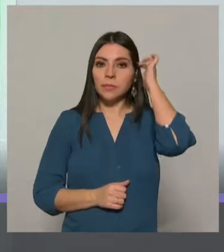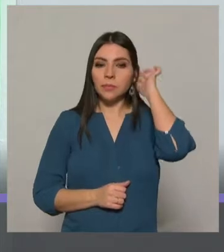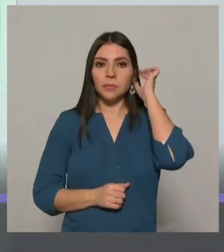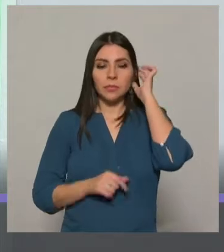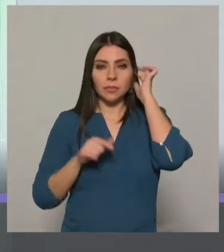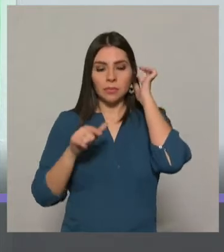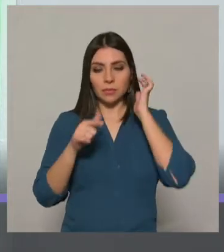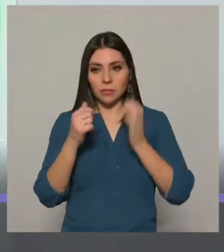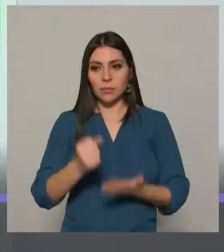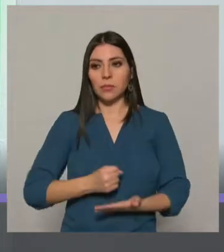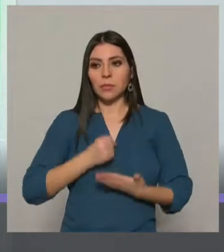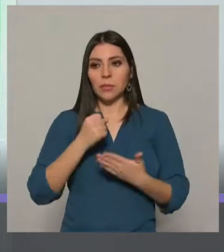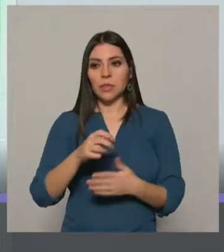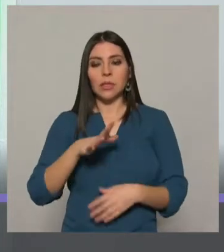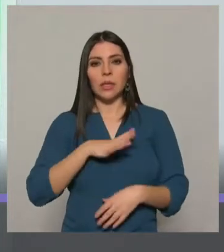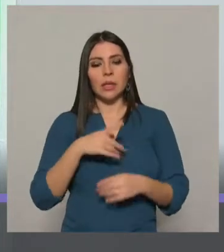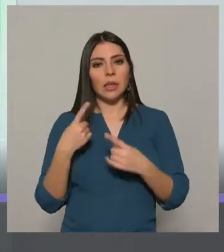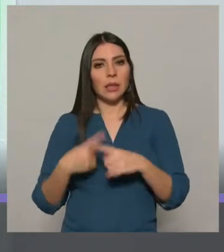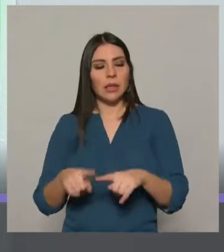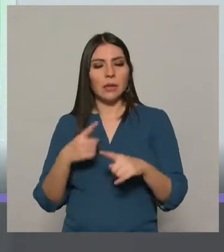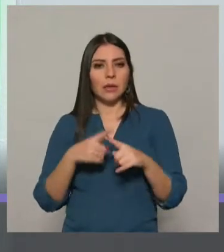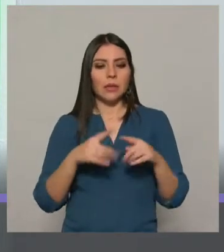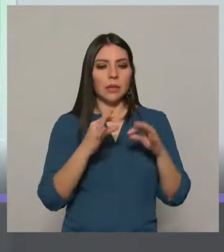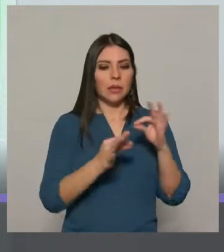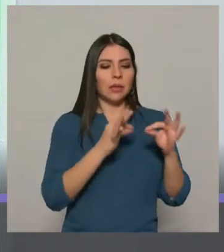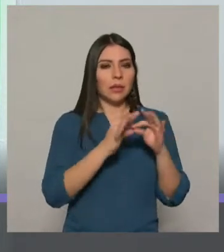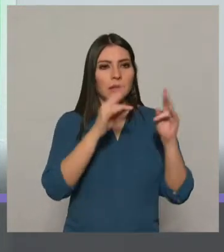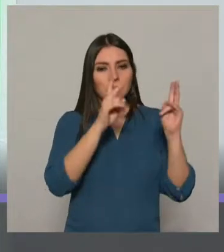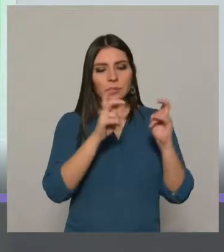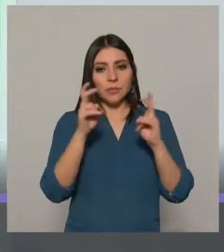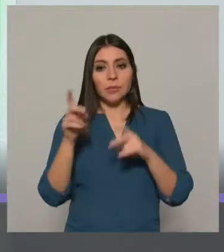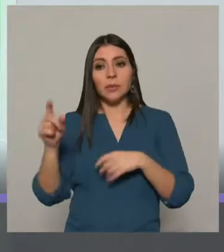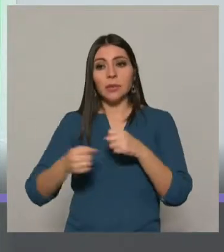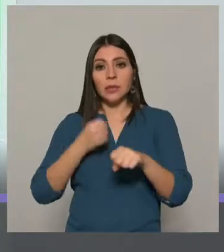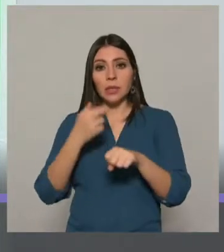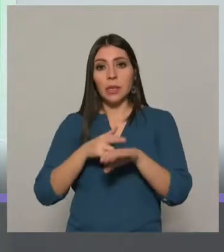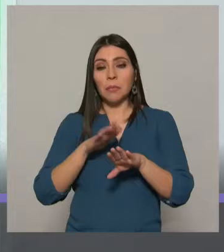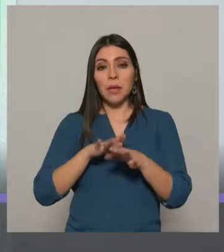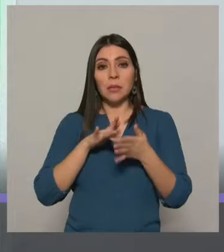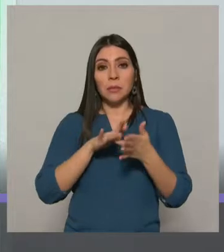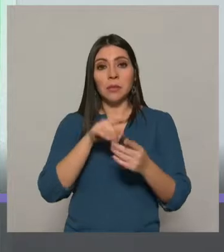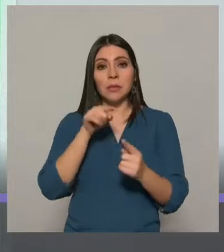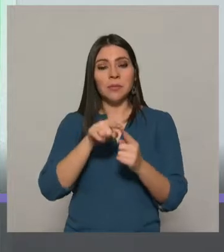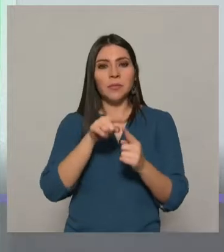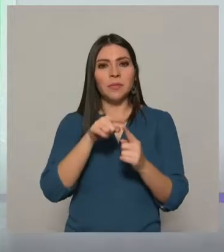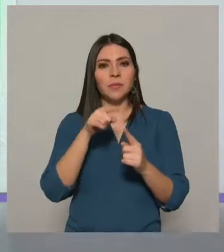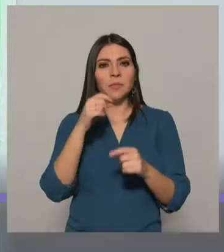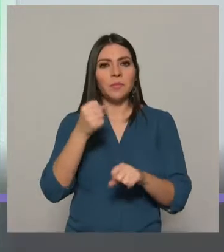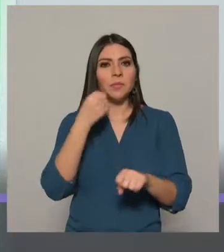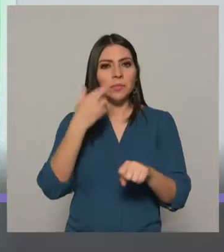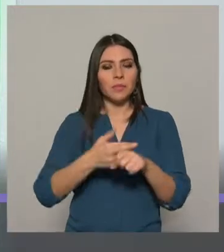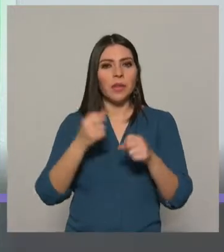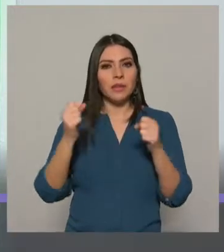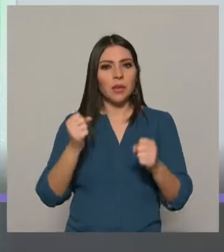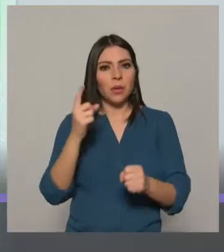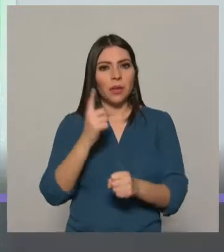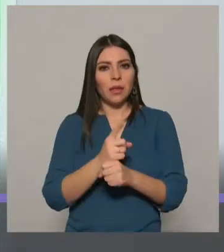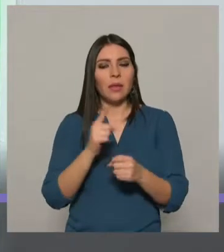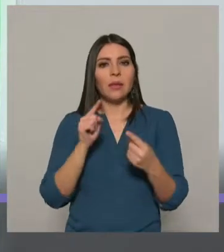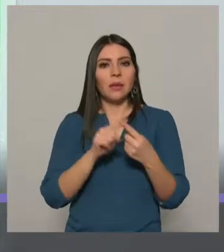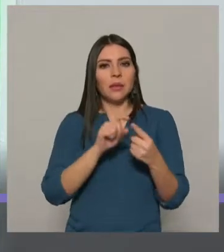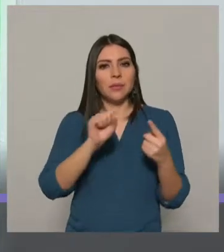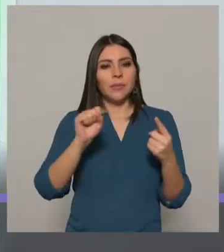rubros. Las secretarías que tuvieron mayor recursos fue la de seguridad, fue aguas y